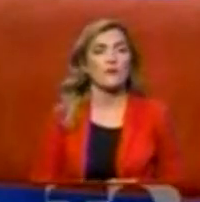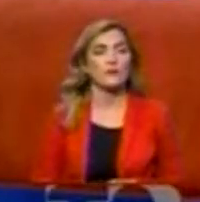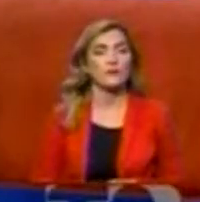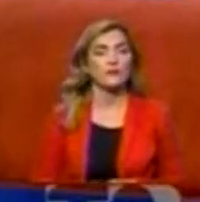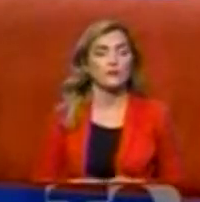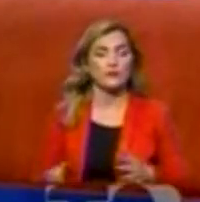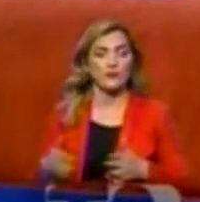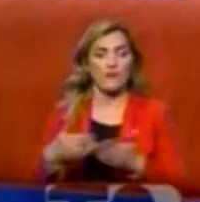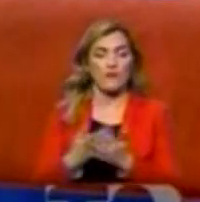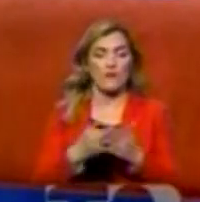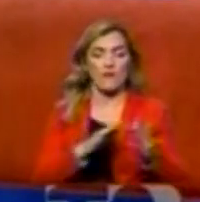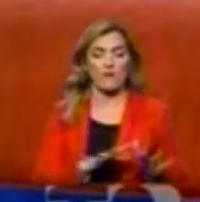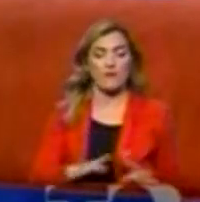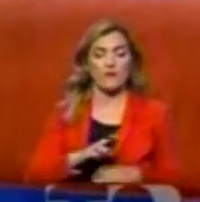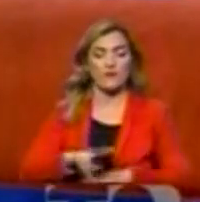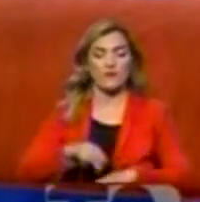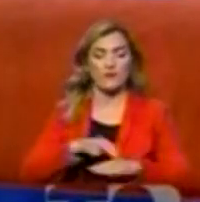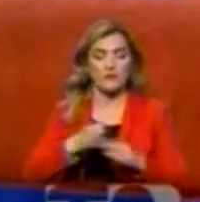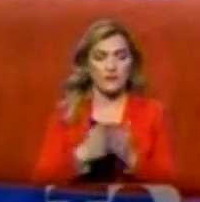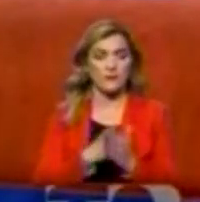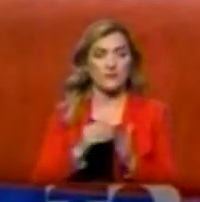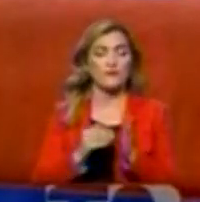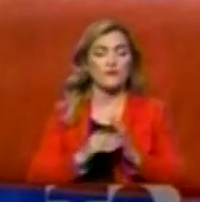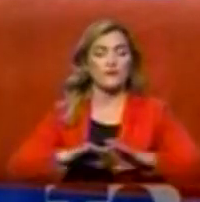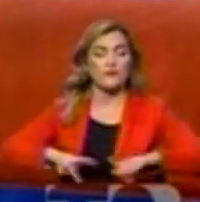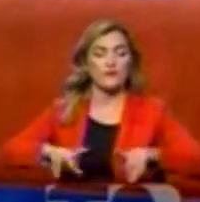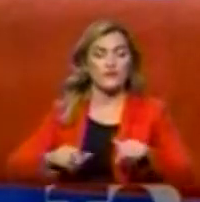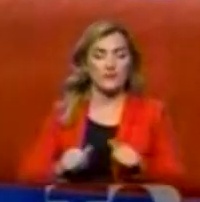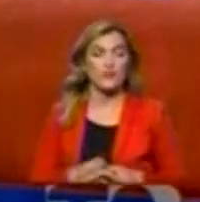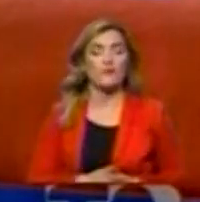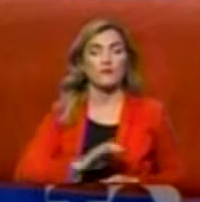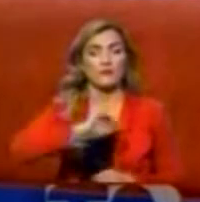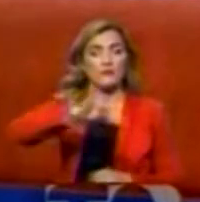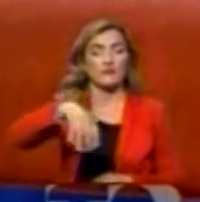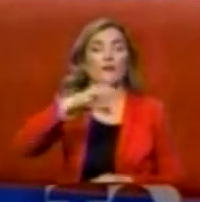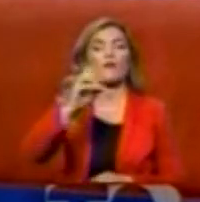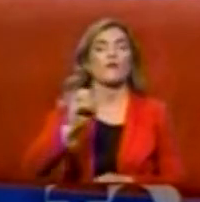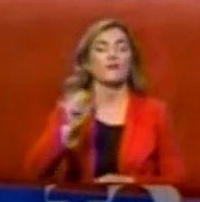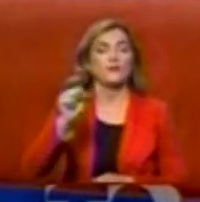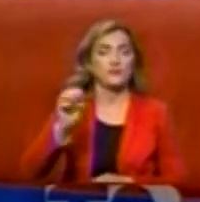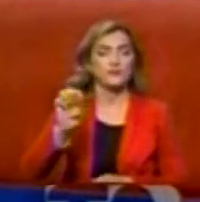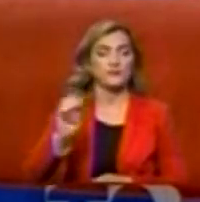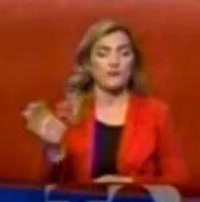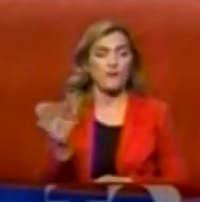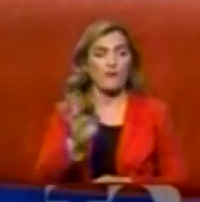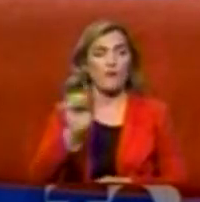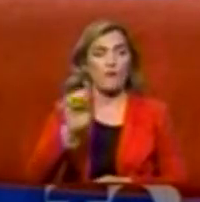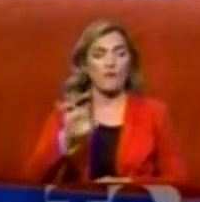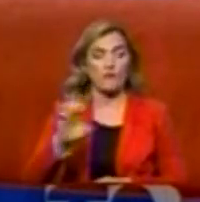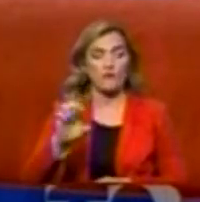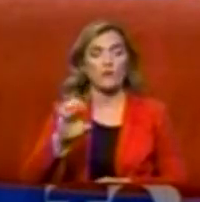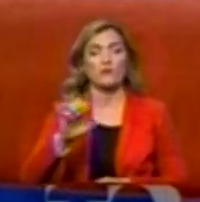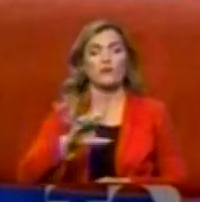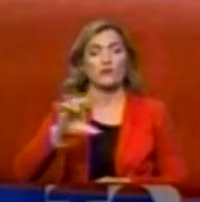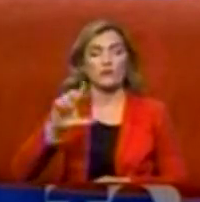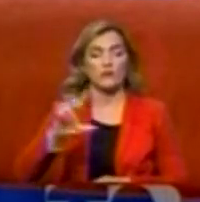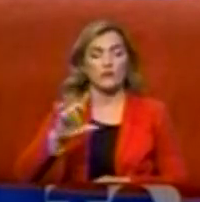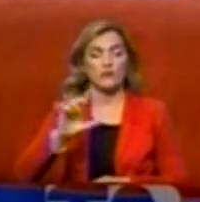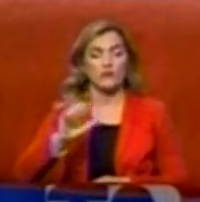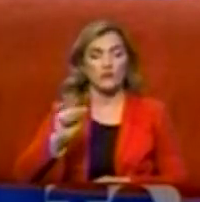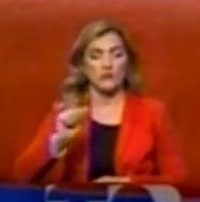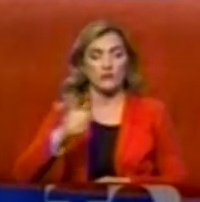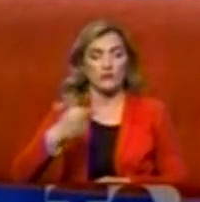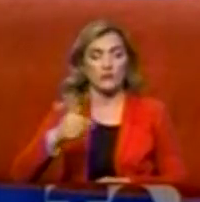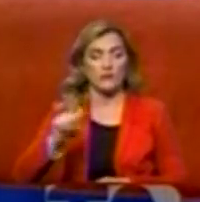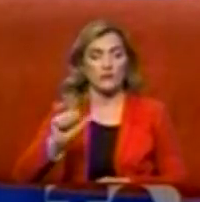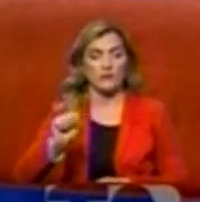El nuevo secretario nacional anticorrupción, José de la Gasca, aclaró cuestionamientos que en redes sociales le hicieron sobre una